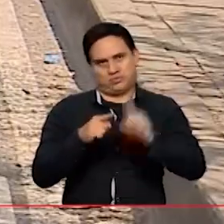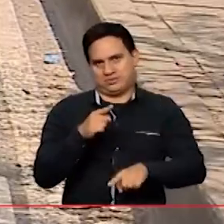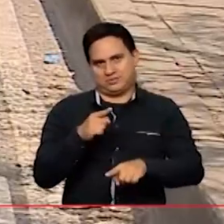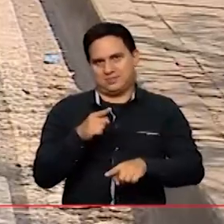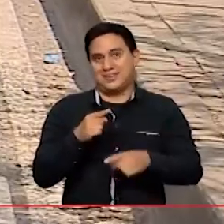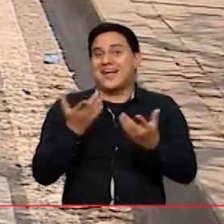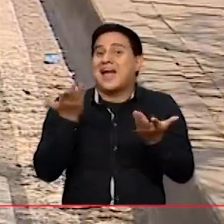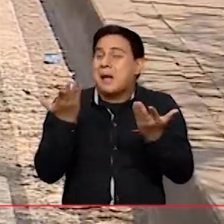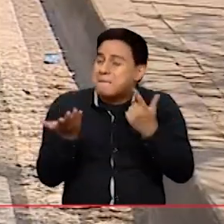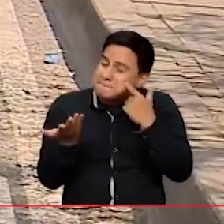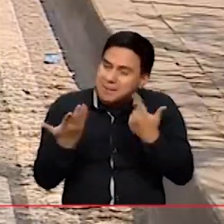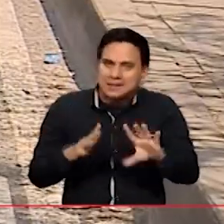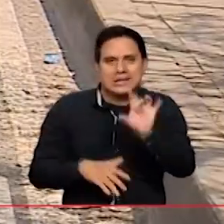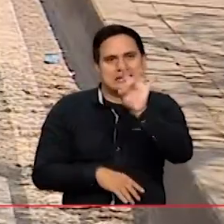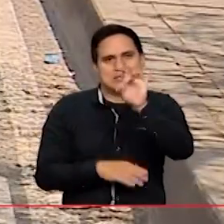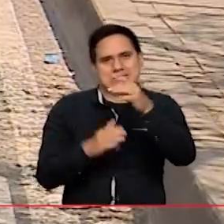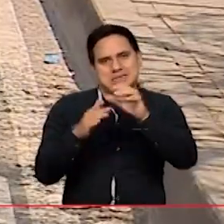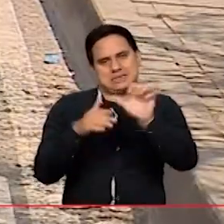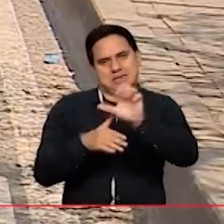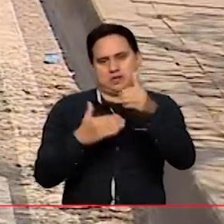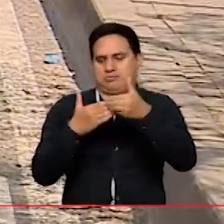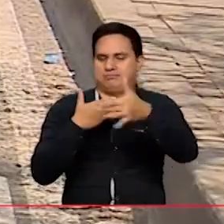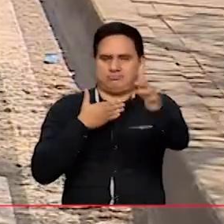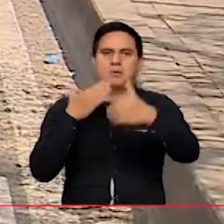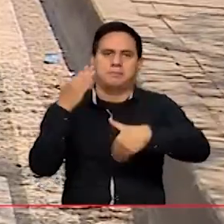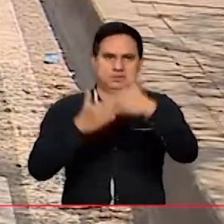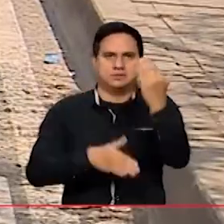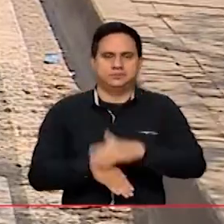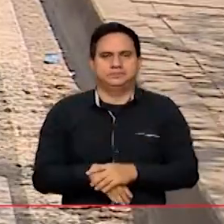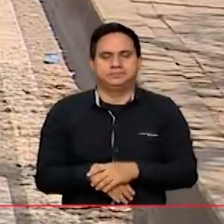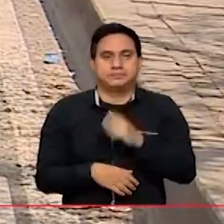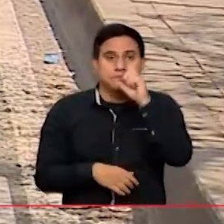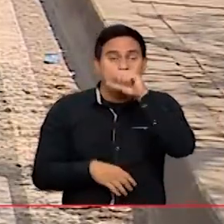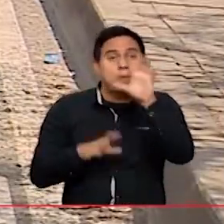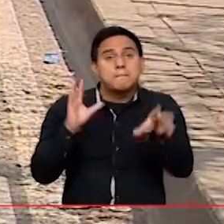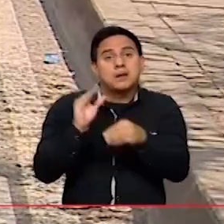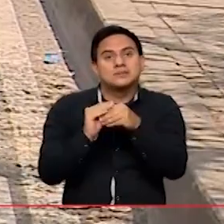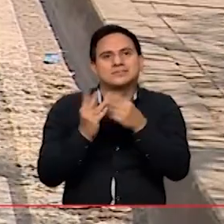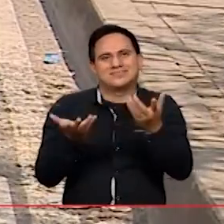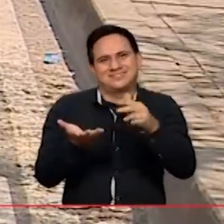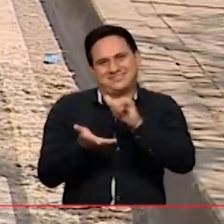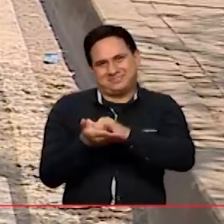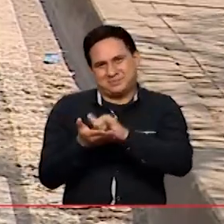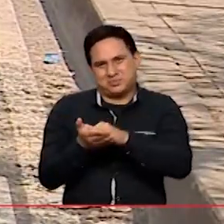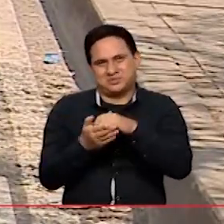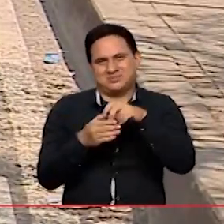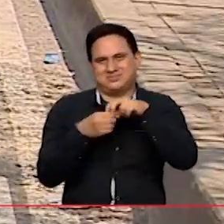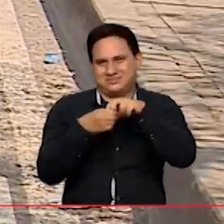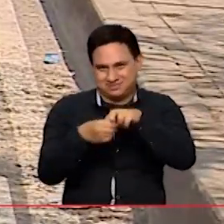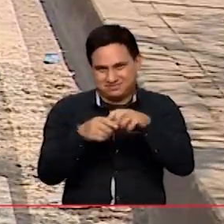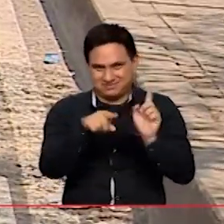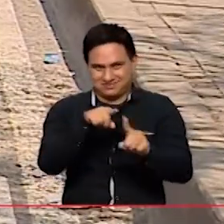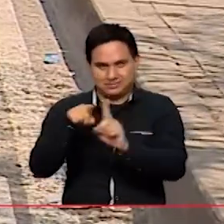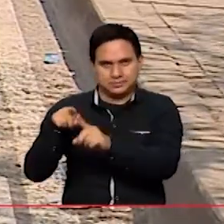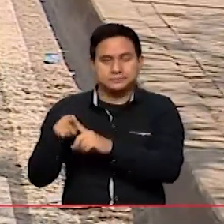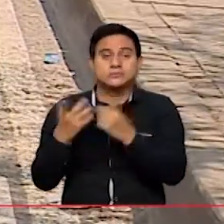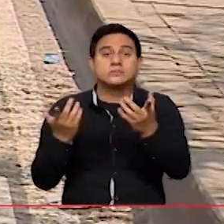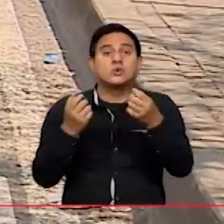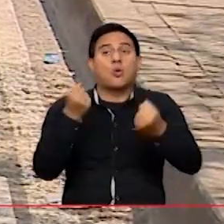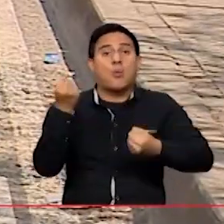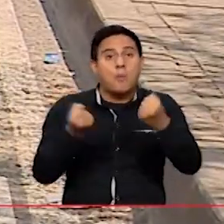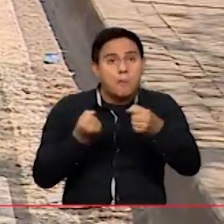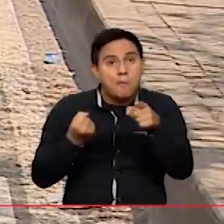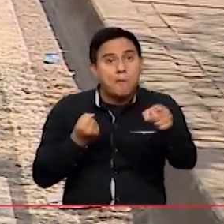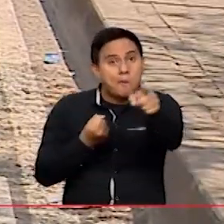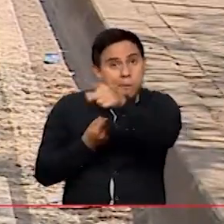15 de enero. Hablando de temas de movilidad, pasamos a una información muy importante para los conductores y dueños